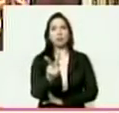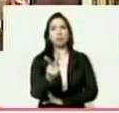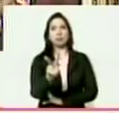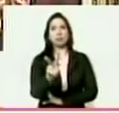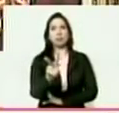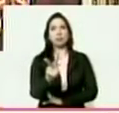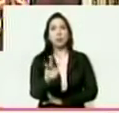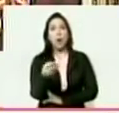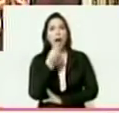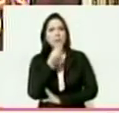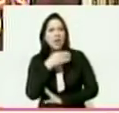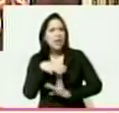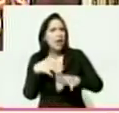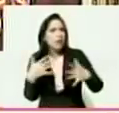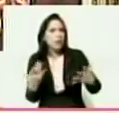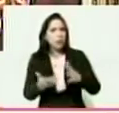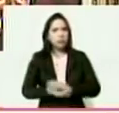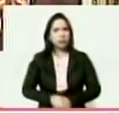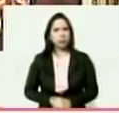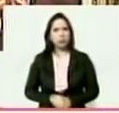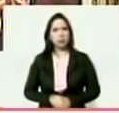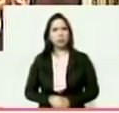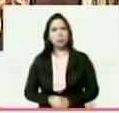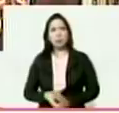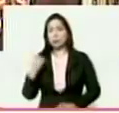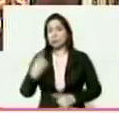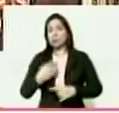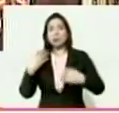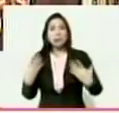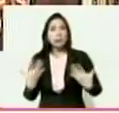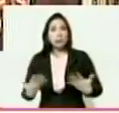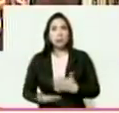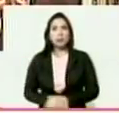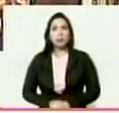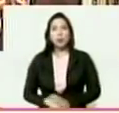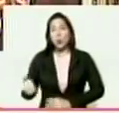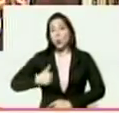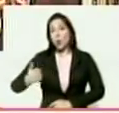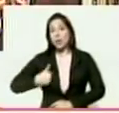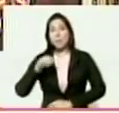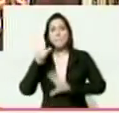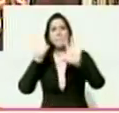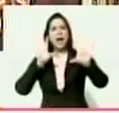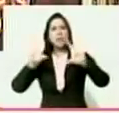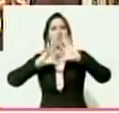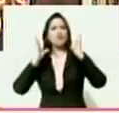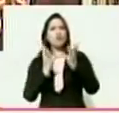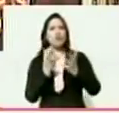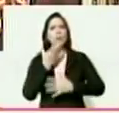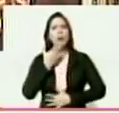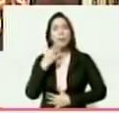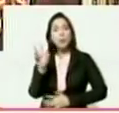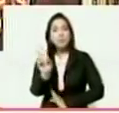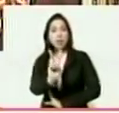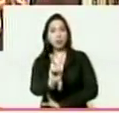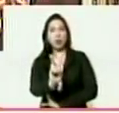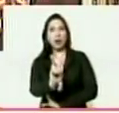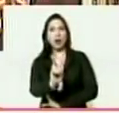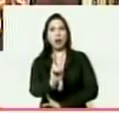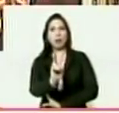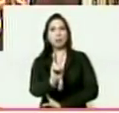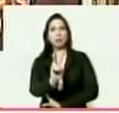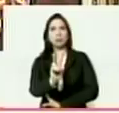Los alimentos complementarios que cualquier país del mundo, en este caso Venezuela,